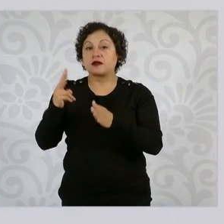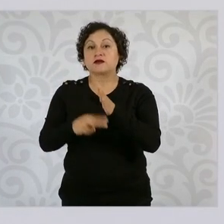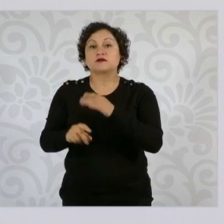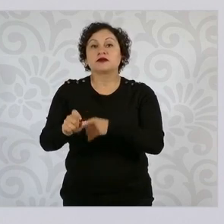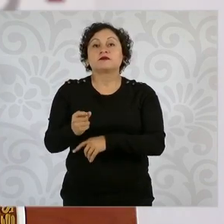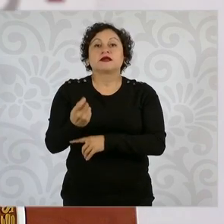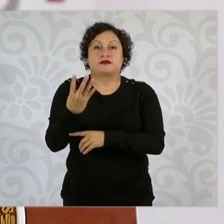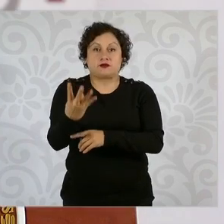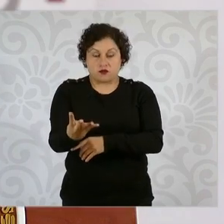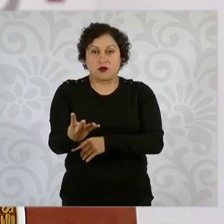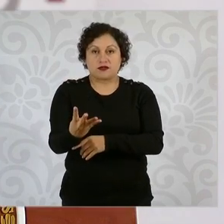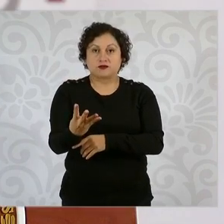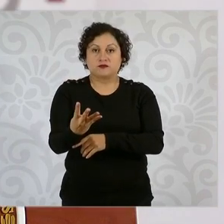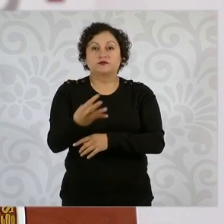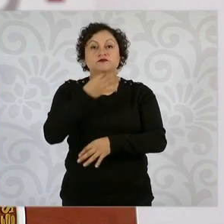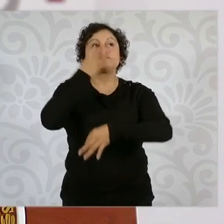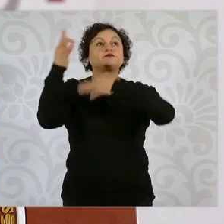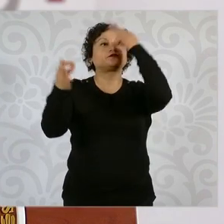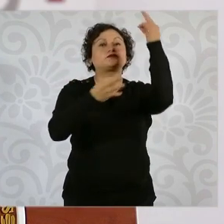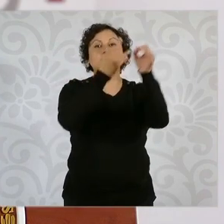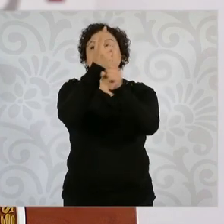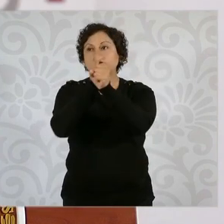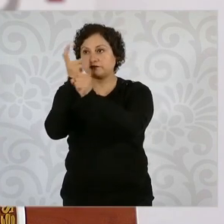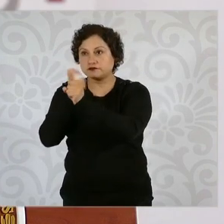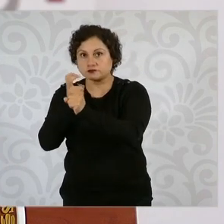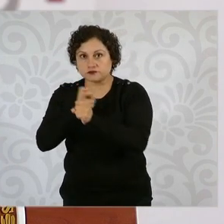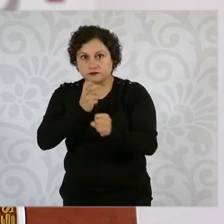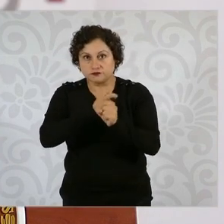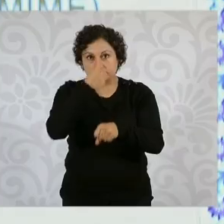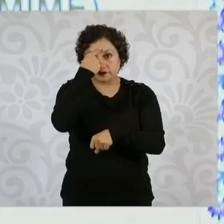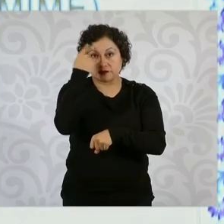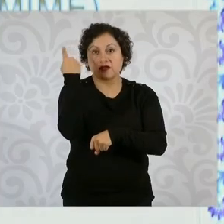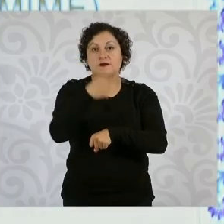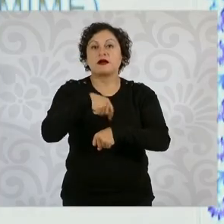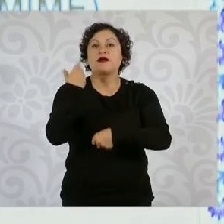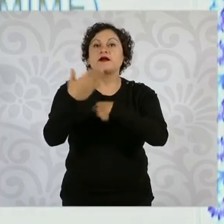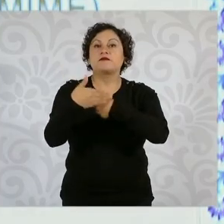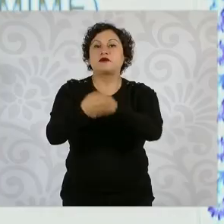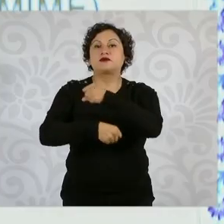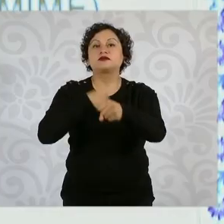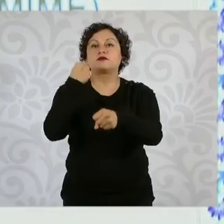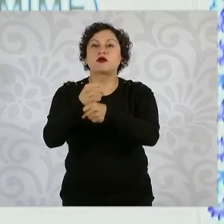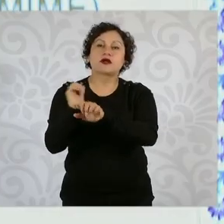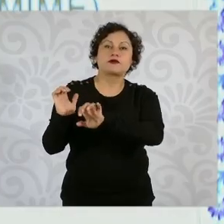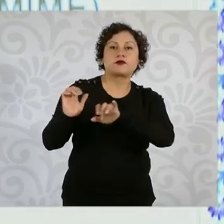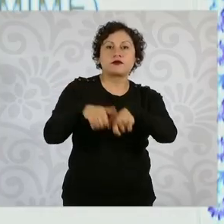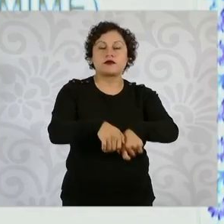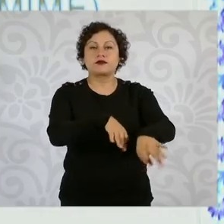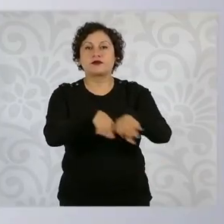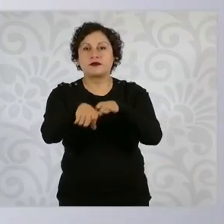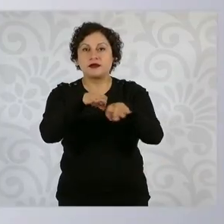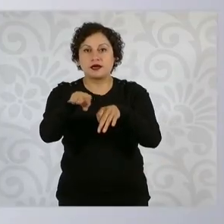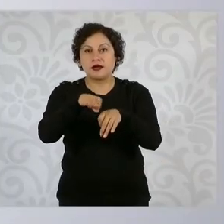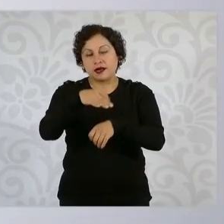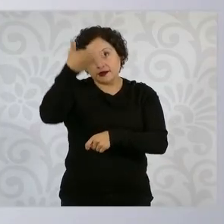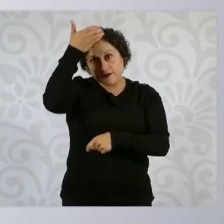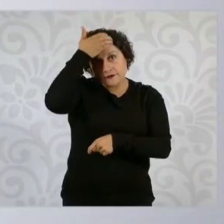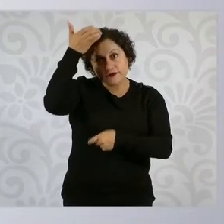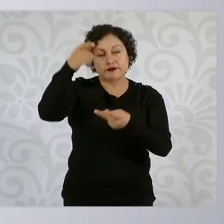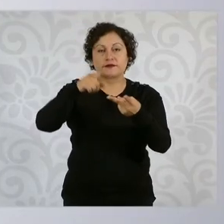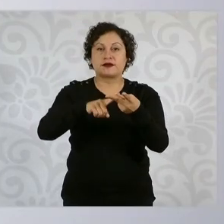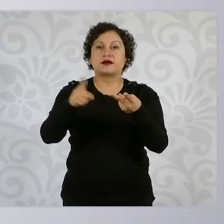convocatorias, ya vamos a informar para que inicie su contratación el próximo año de enfermeras, enfermeros, médicas o